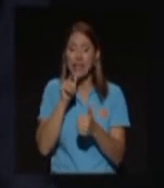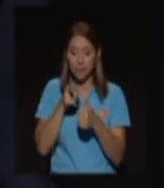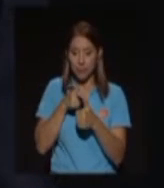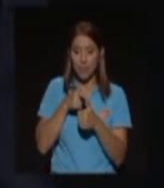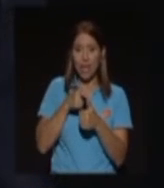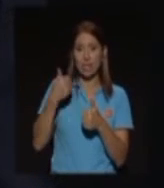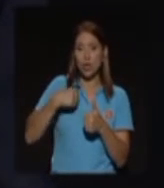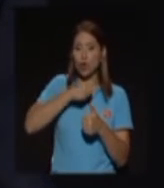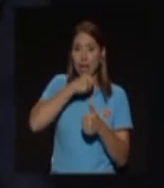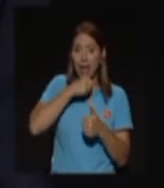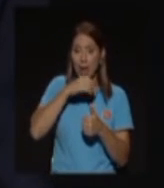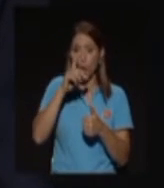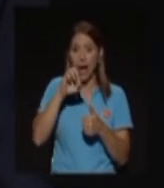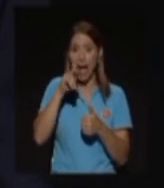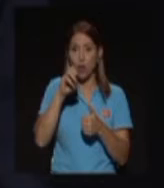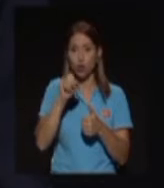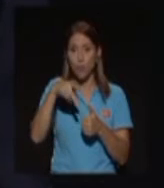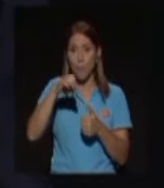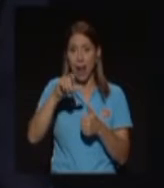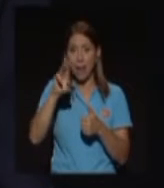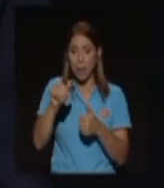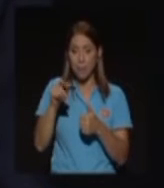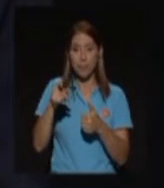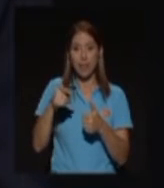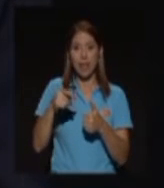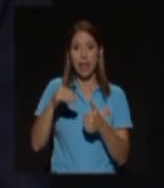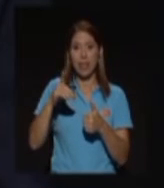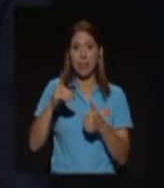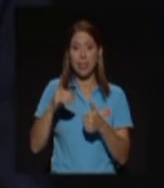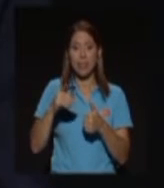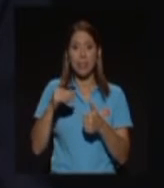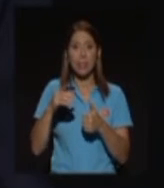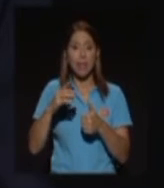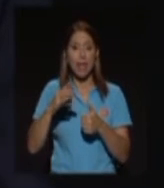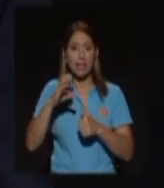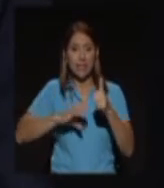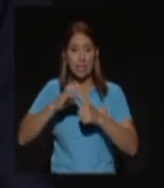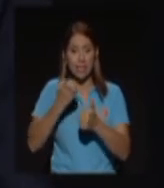Ciencias Económicas, don Carlos Palma, y este servidor de usted.